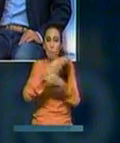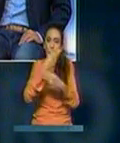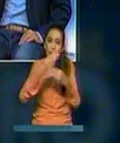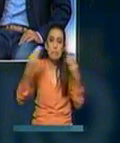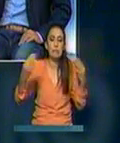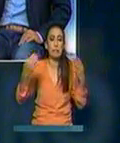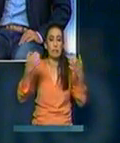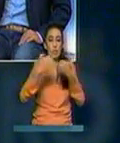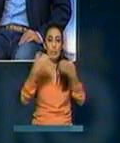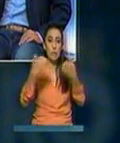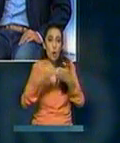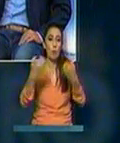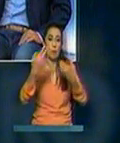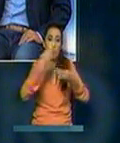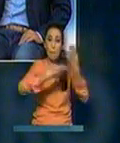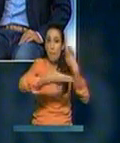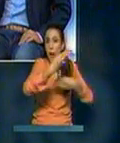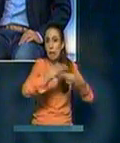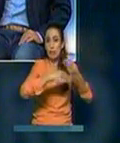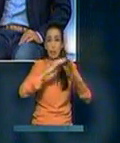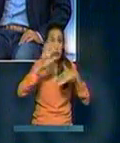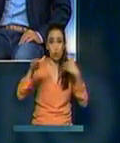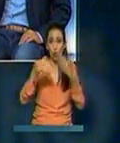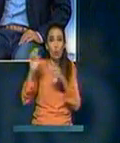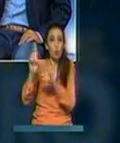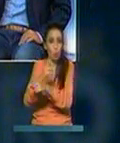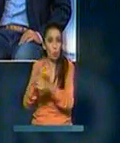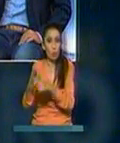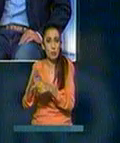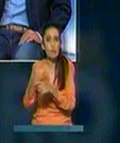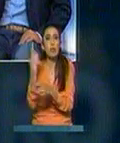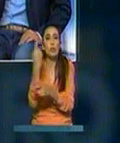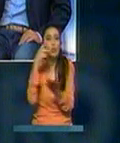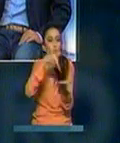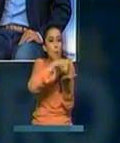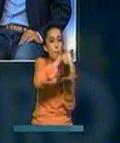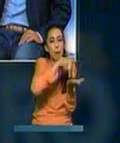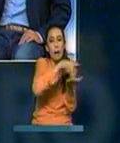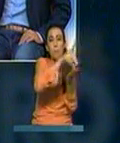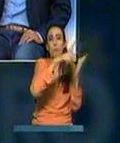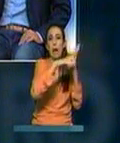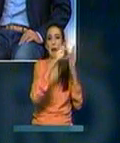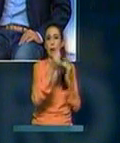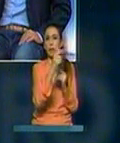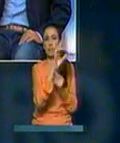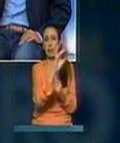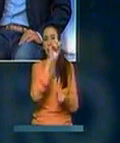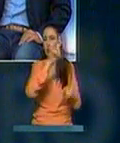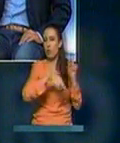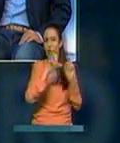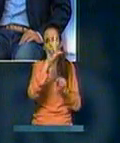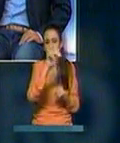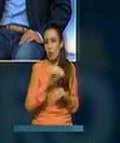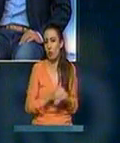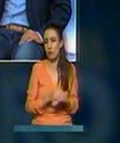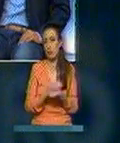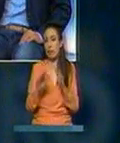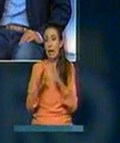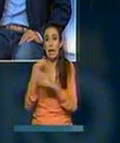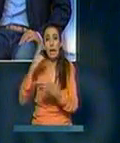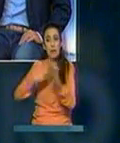en marketing y en todo lo que se requiere a través de un nuevo emprendimiento. Por lo tanto, yo creo que la ley de fomento